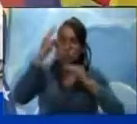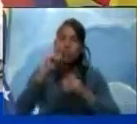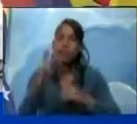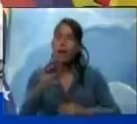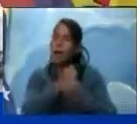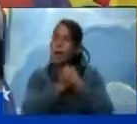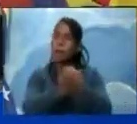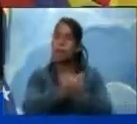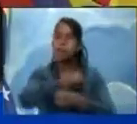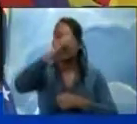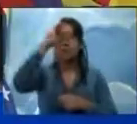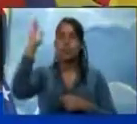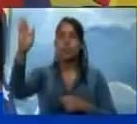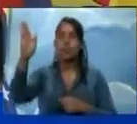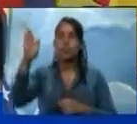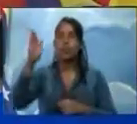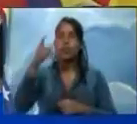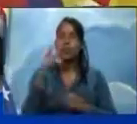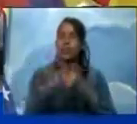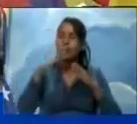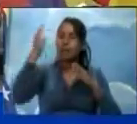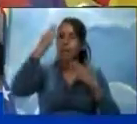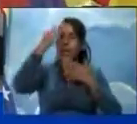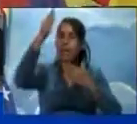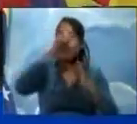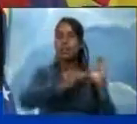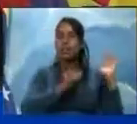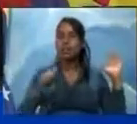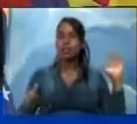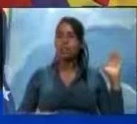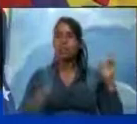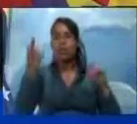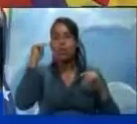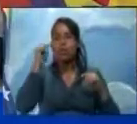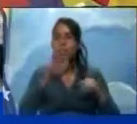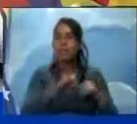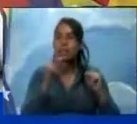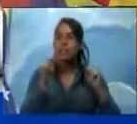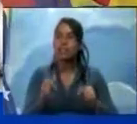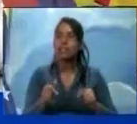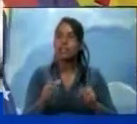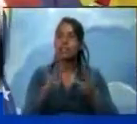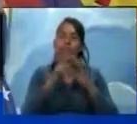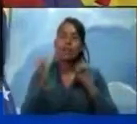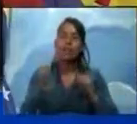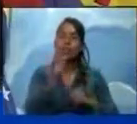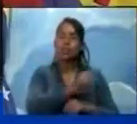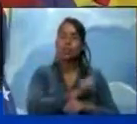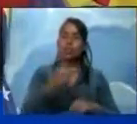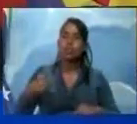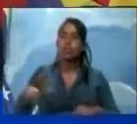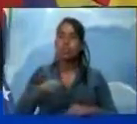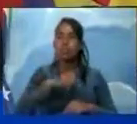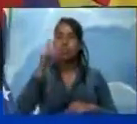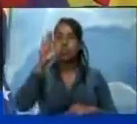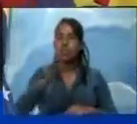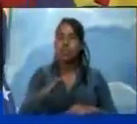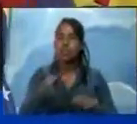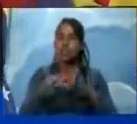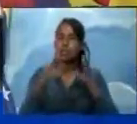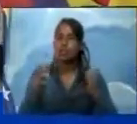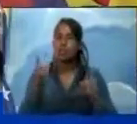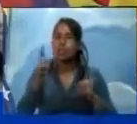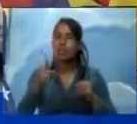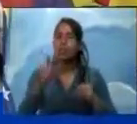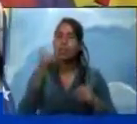en cuenta a Dios. Amén. Gracias al Señor. Por eso está aquí el cielito. Por eso está allá el